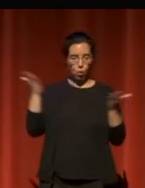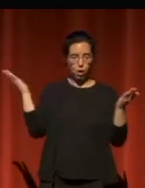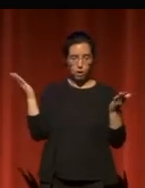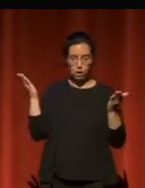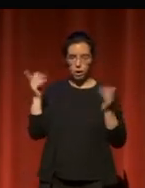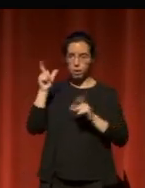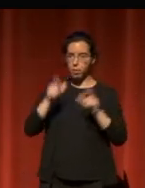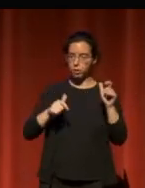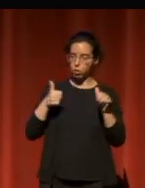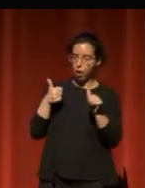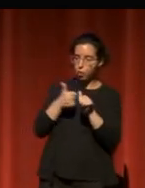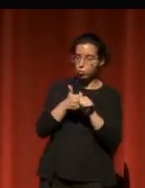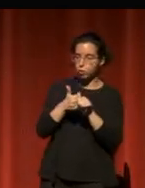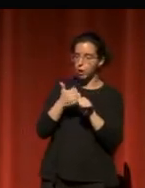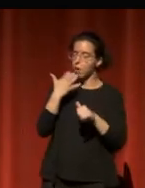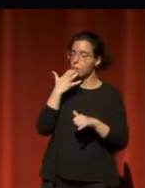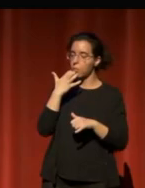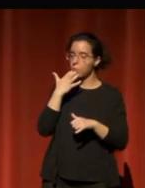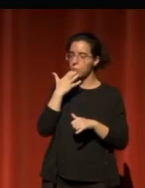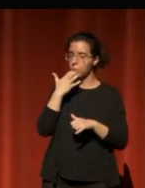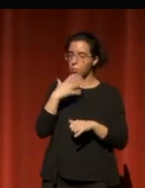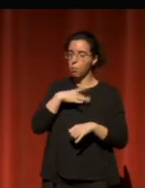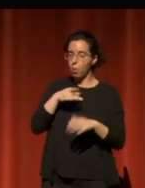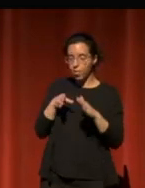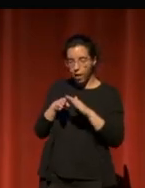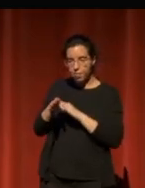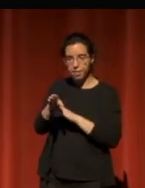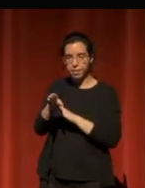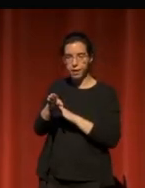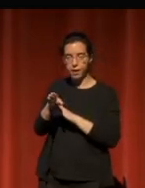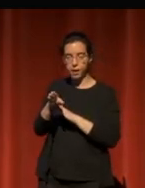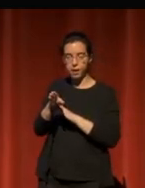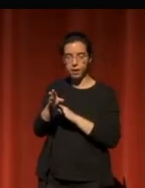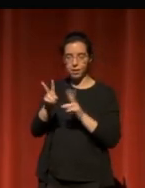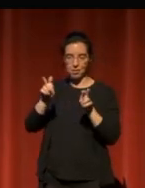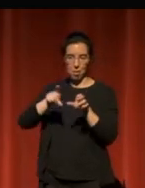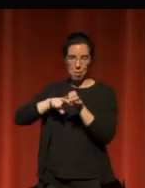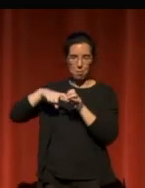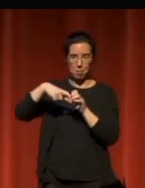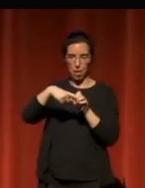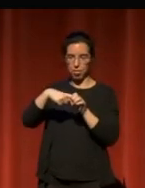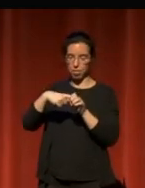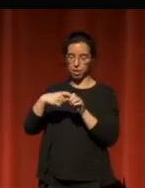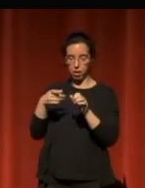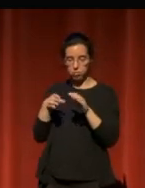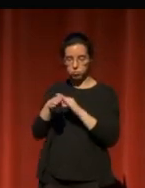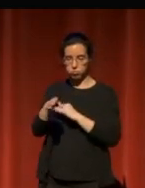cualquier auxiliar con esa categoría pueda acceder a esa plaza en esa biblioteca. Es decir,